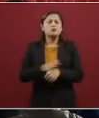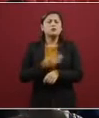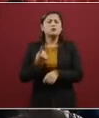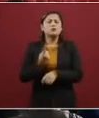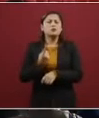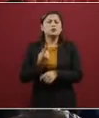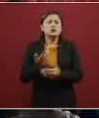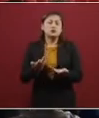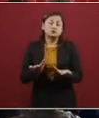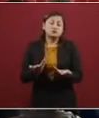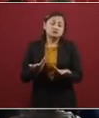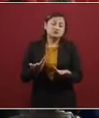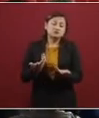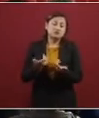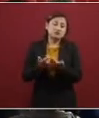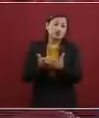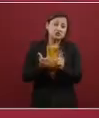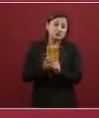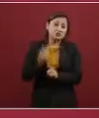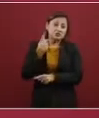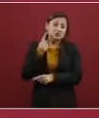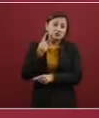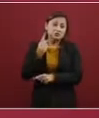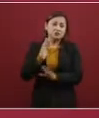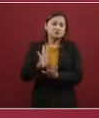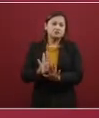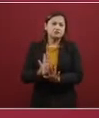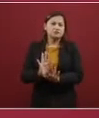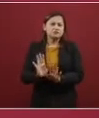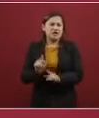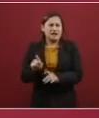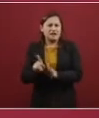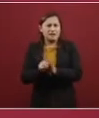es un partido es un periódico conservador